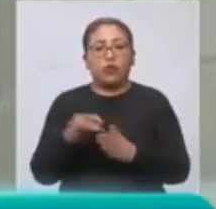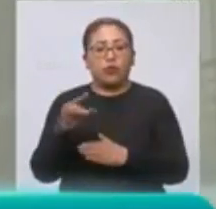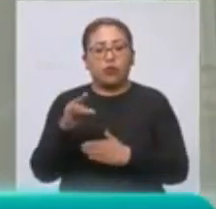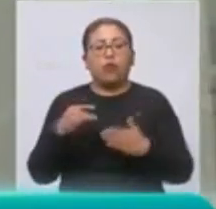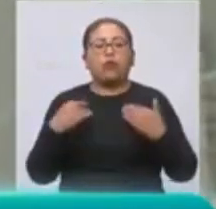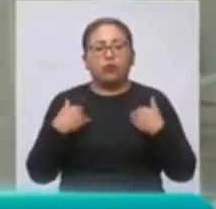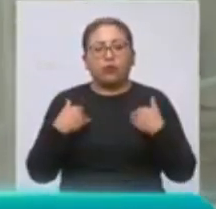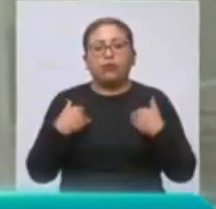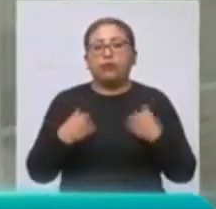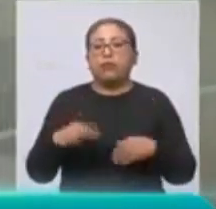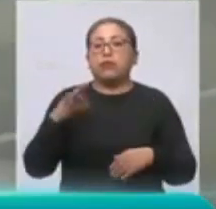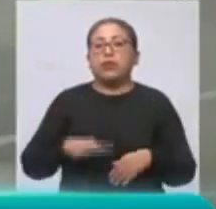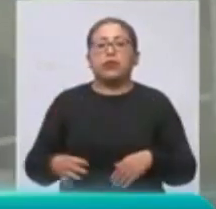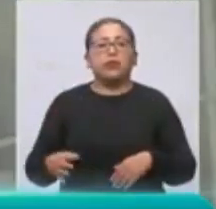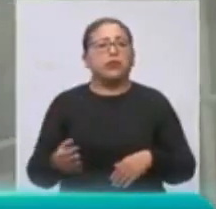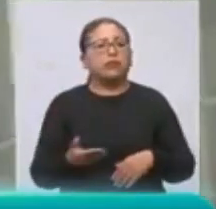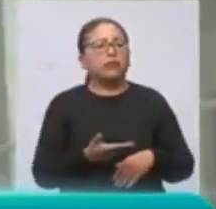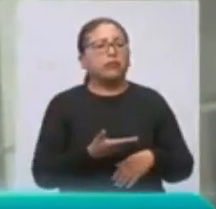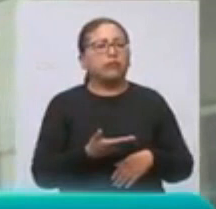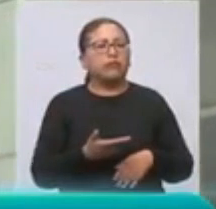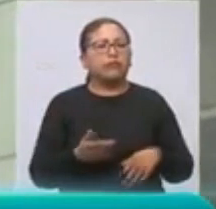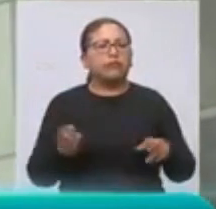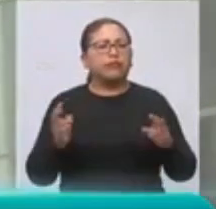y que por supuesto beneficiará